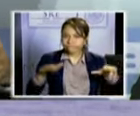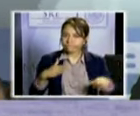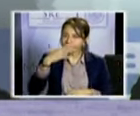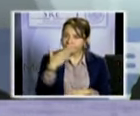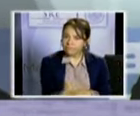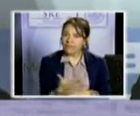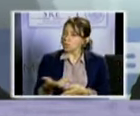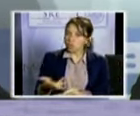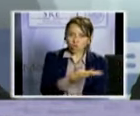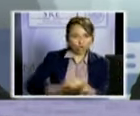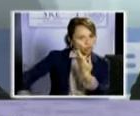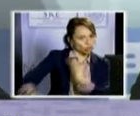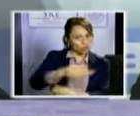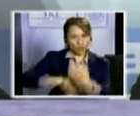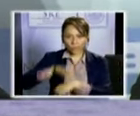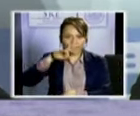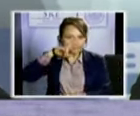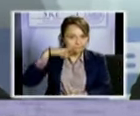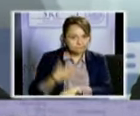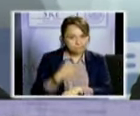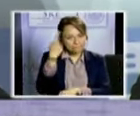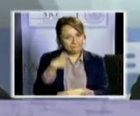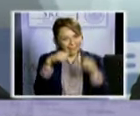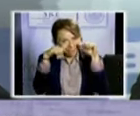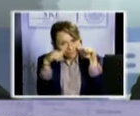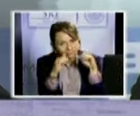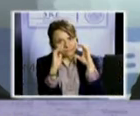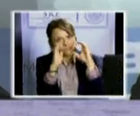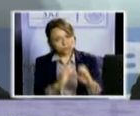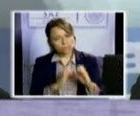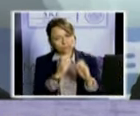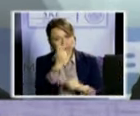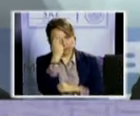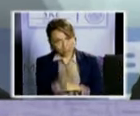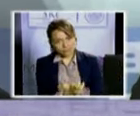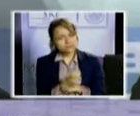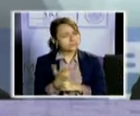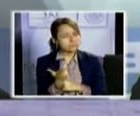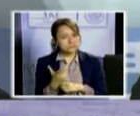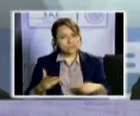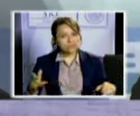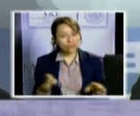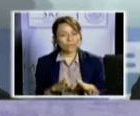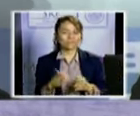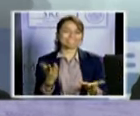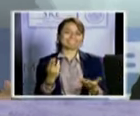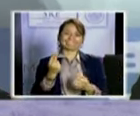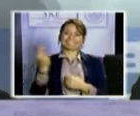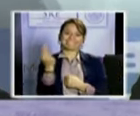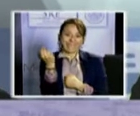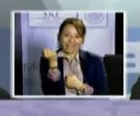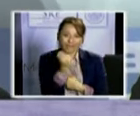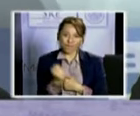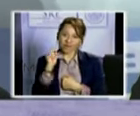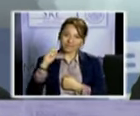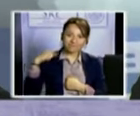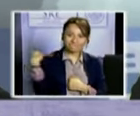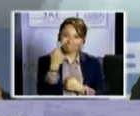se anclaran y fueran la base de lo que necesariamente tiene que ser un consenso mundial, cómo abordar el